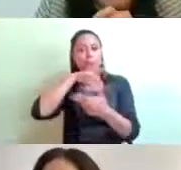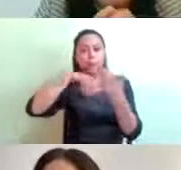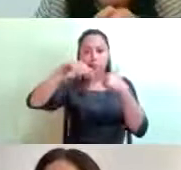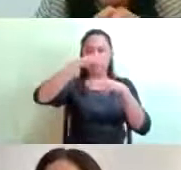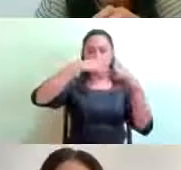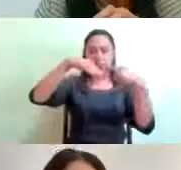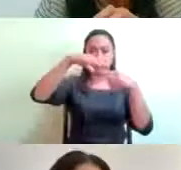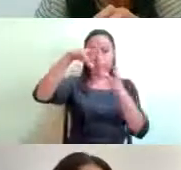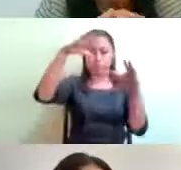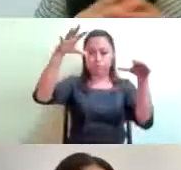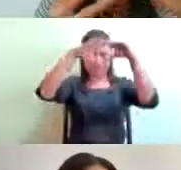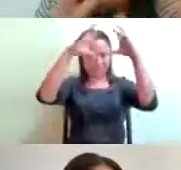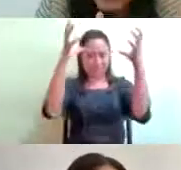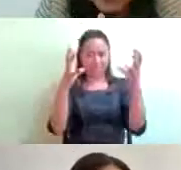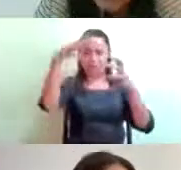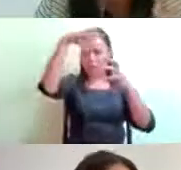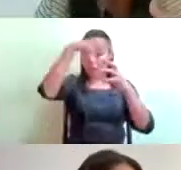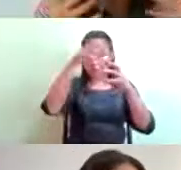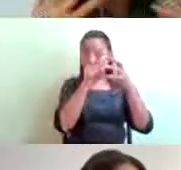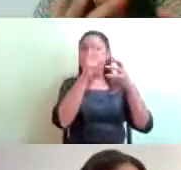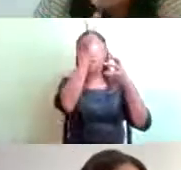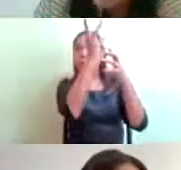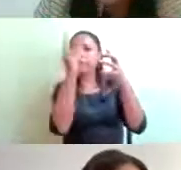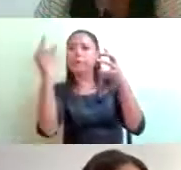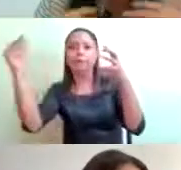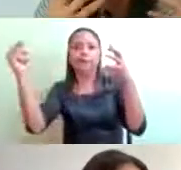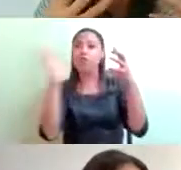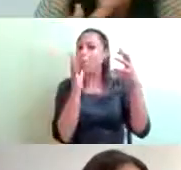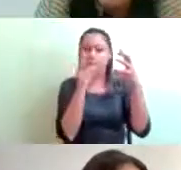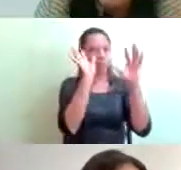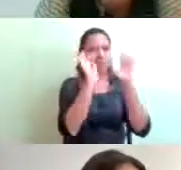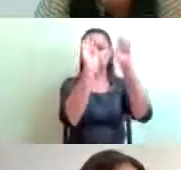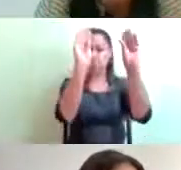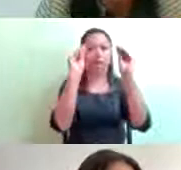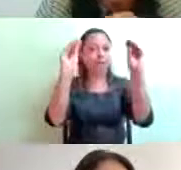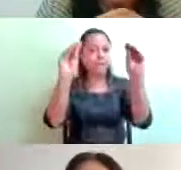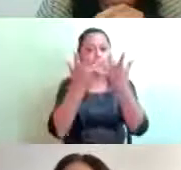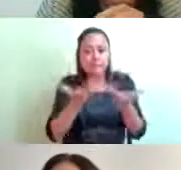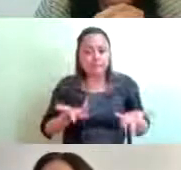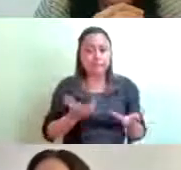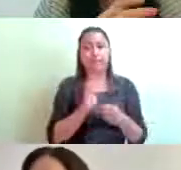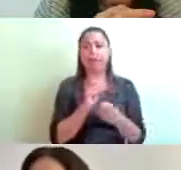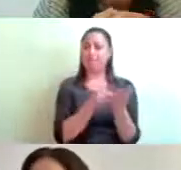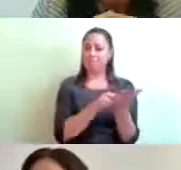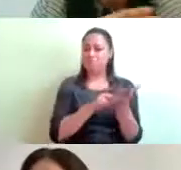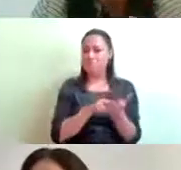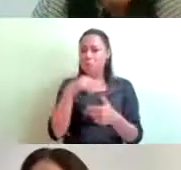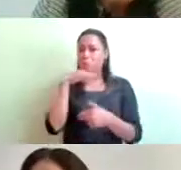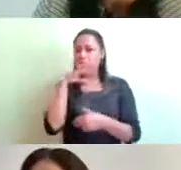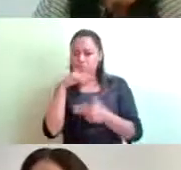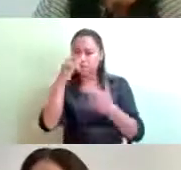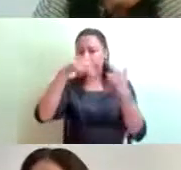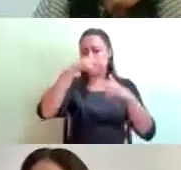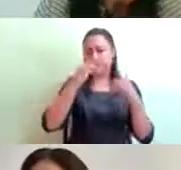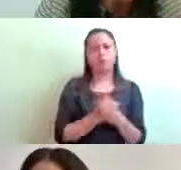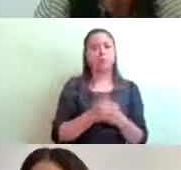ningún lado y que eventualmente está provocando el calentamiento global y el cambio en los patrones del clima. Al 4